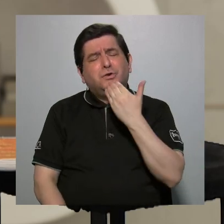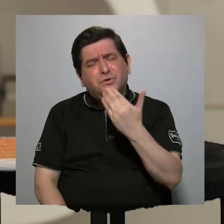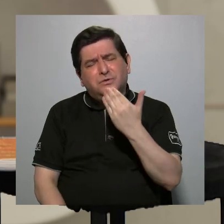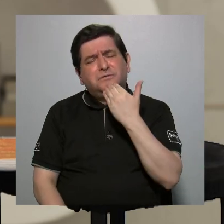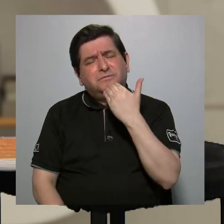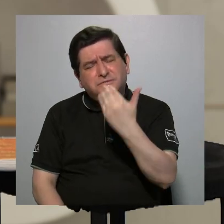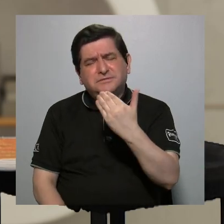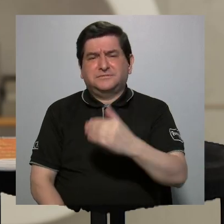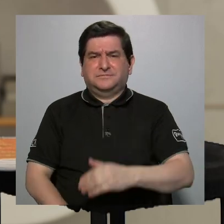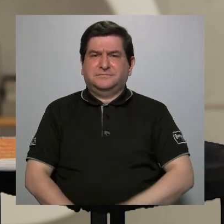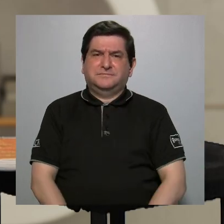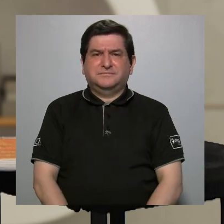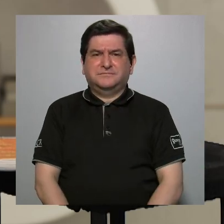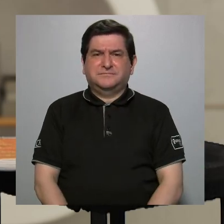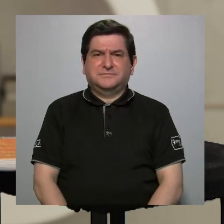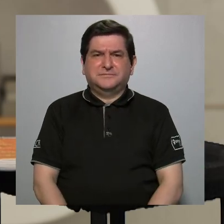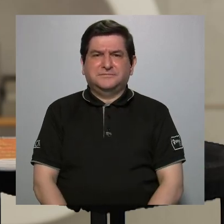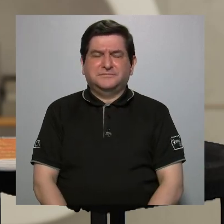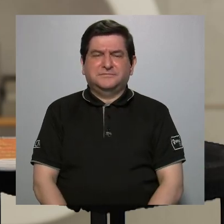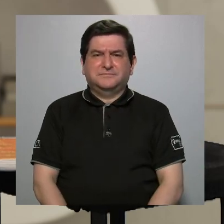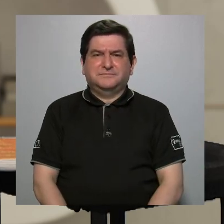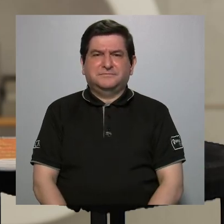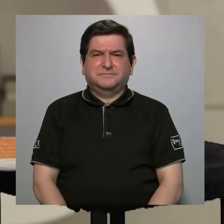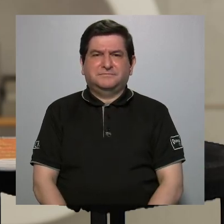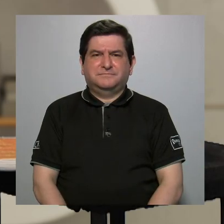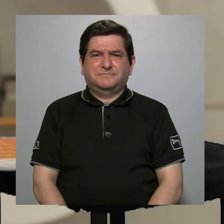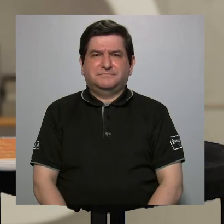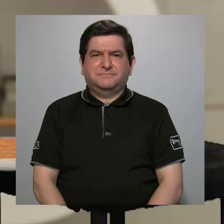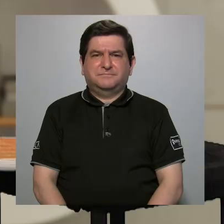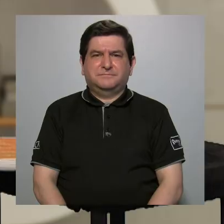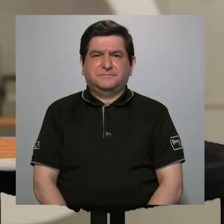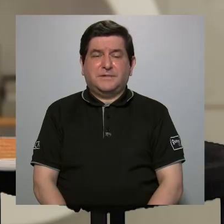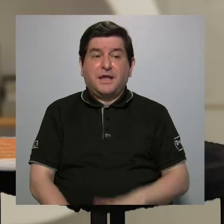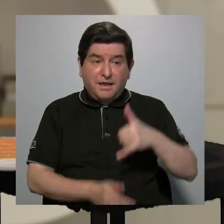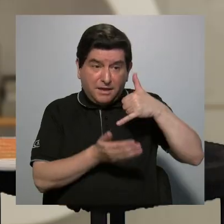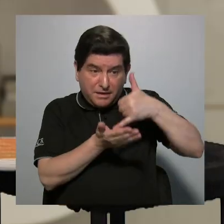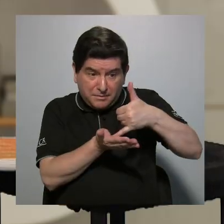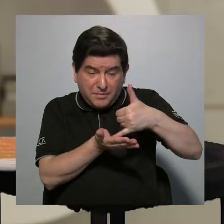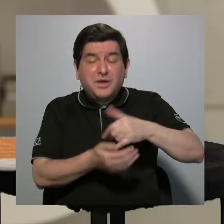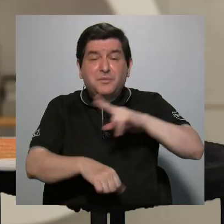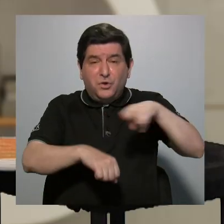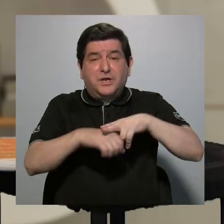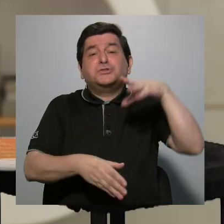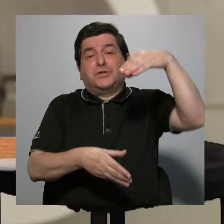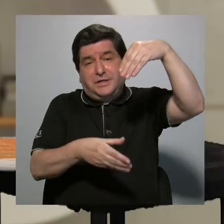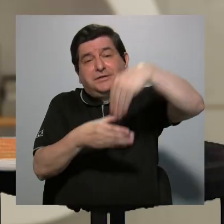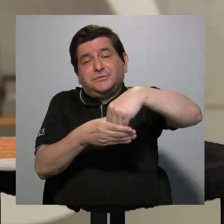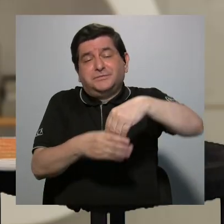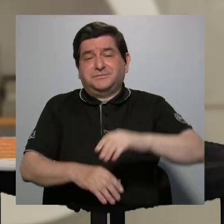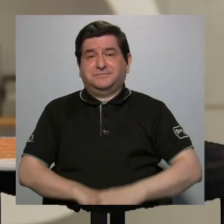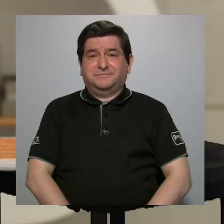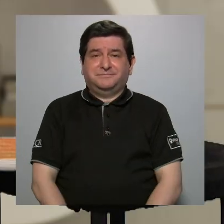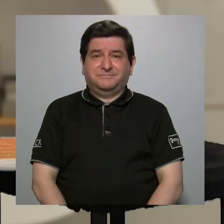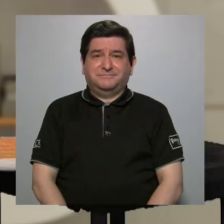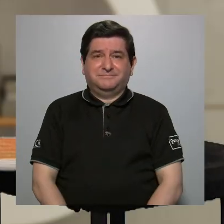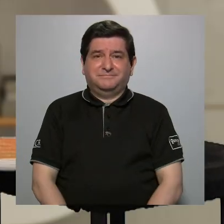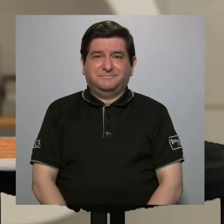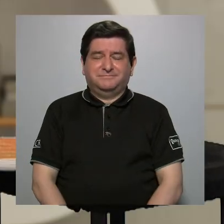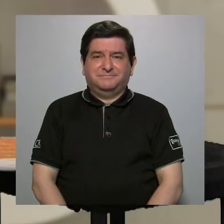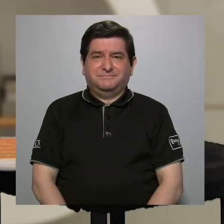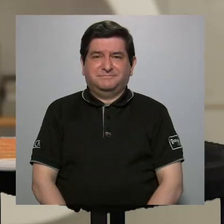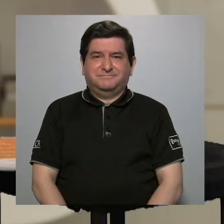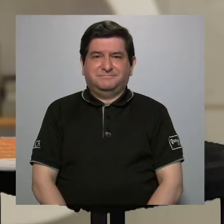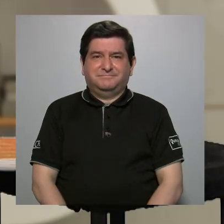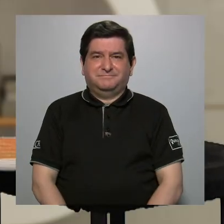agradezco. Y parte de ese reconocimiento es ese premio nacional, ¿verdad? Claro.